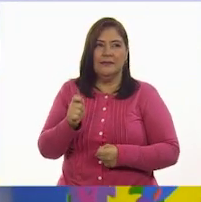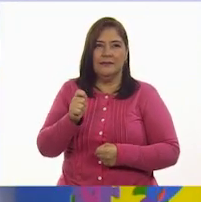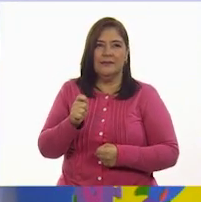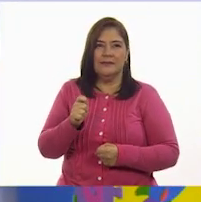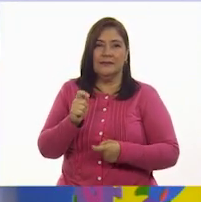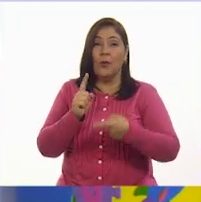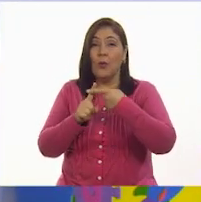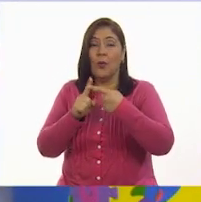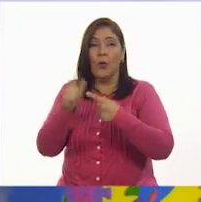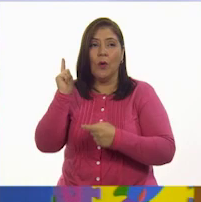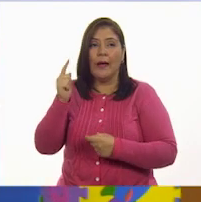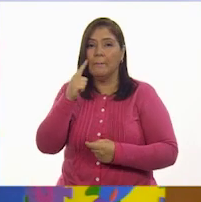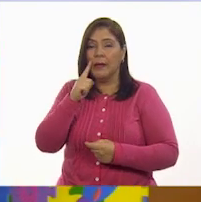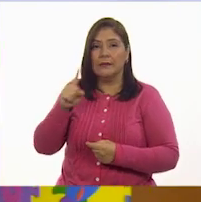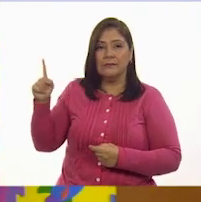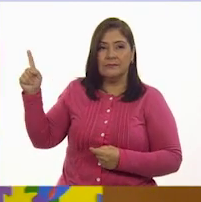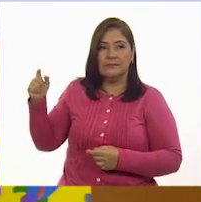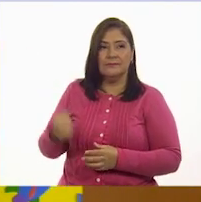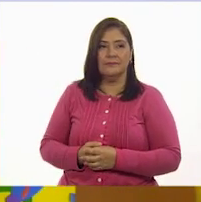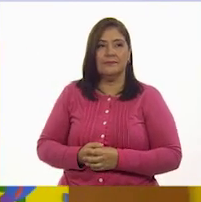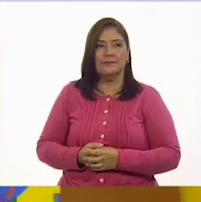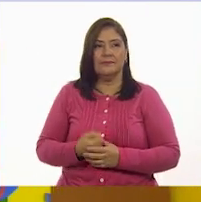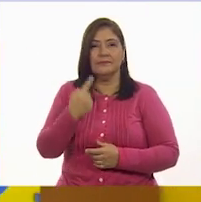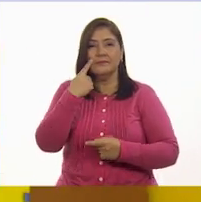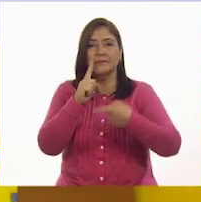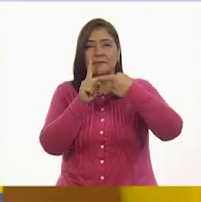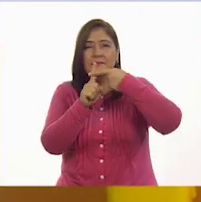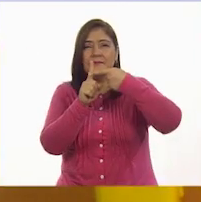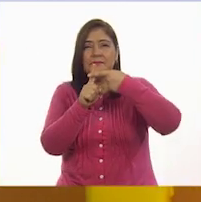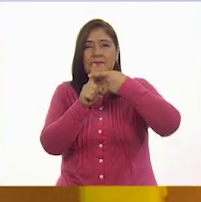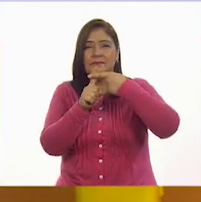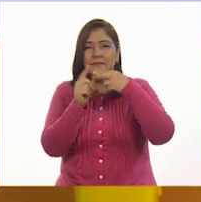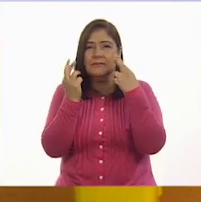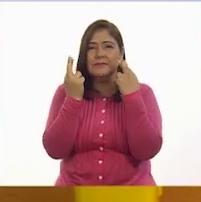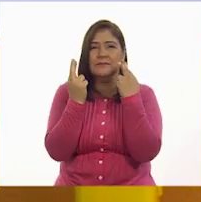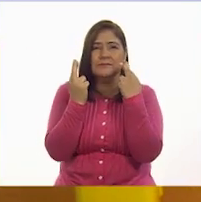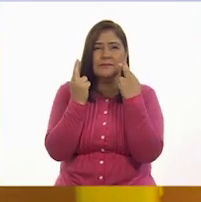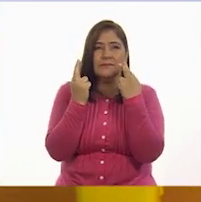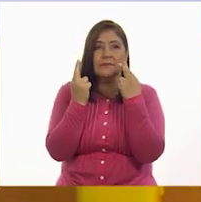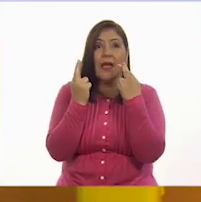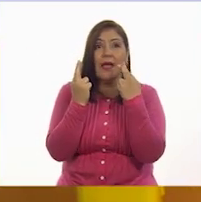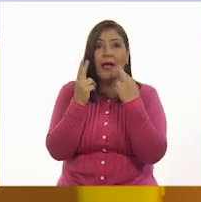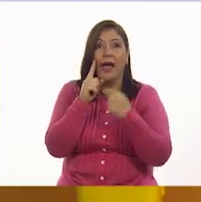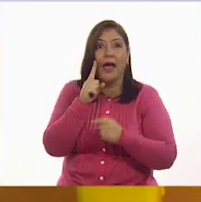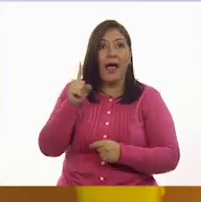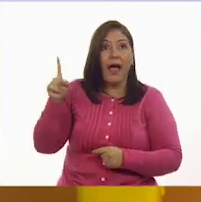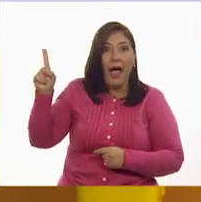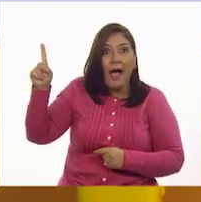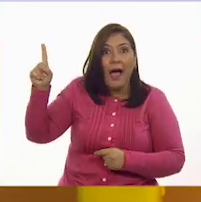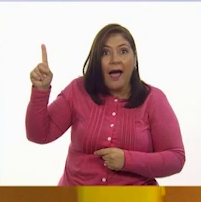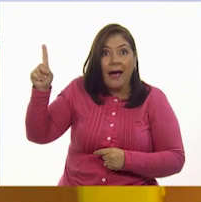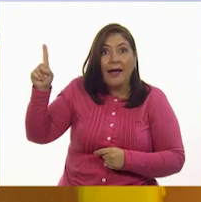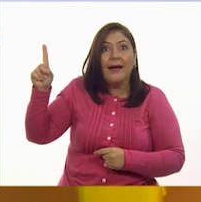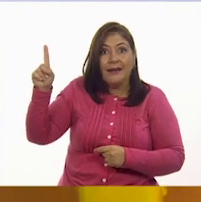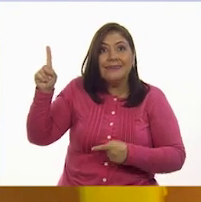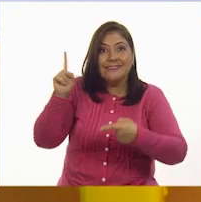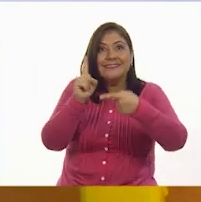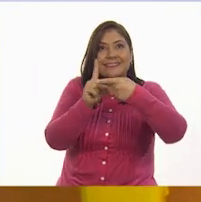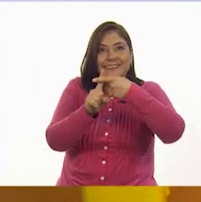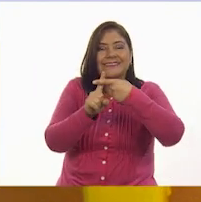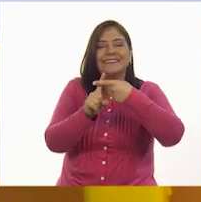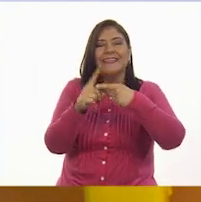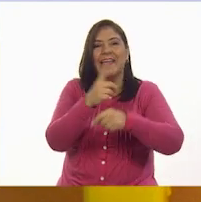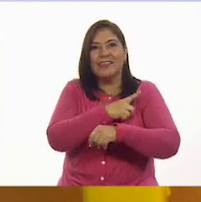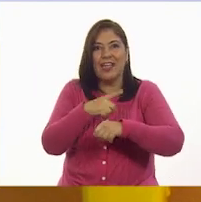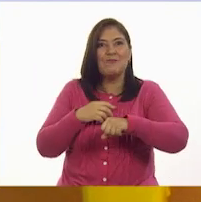ver. Vamos a ver. Que sea de sumar. Vamos a ver, ustedes lo van a ver primero. ¿Sí fue de sumar? ¿Tengo